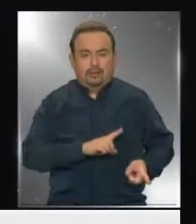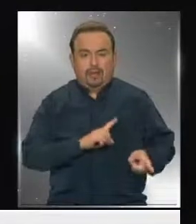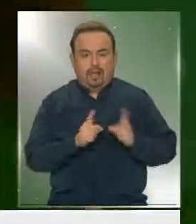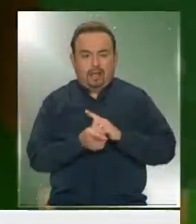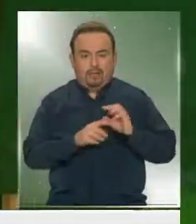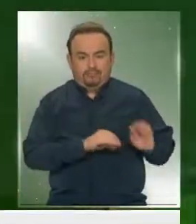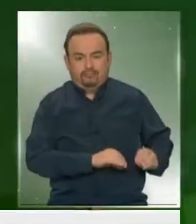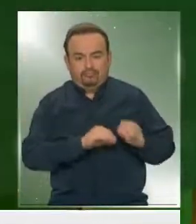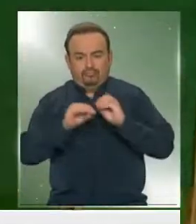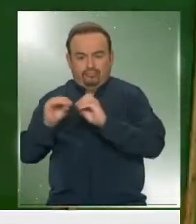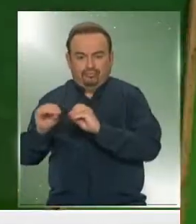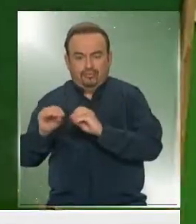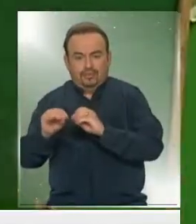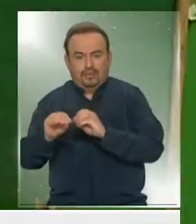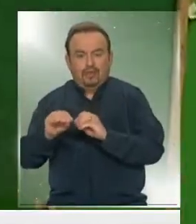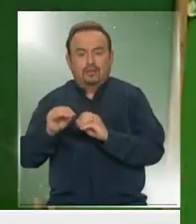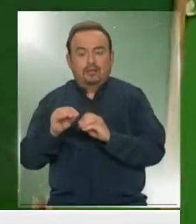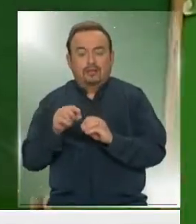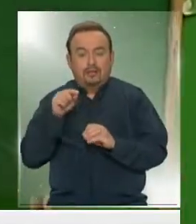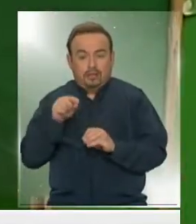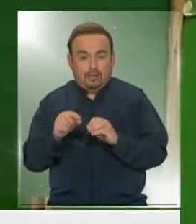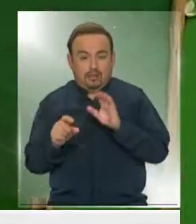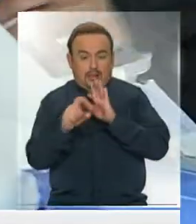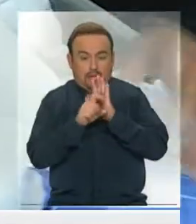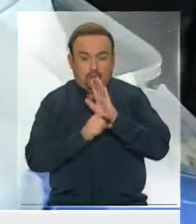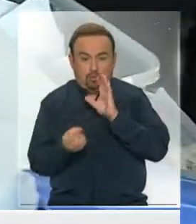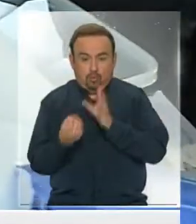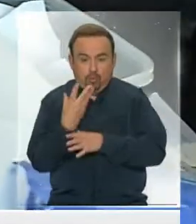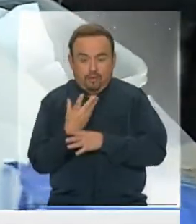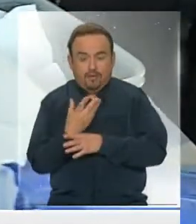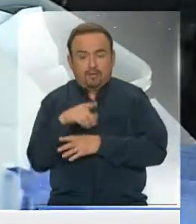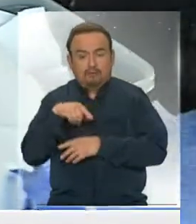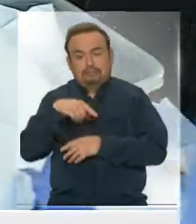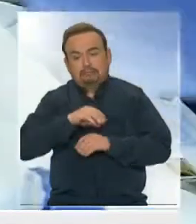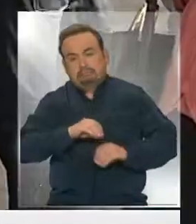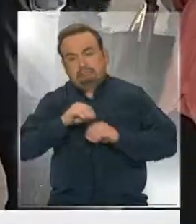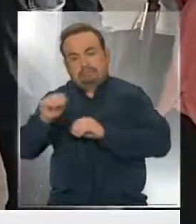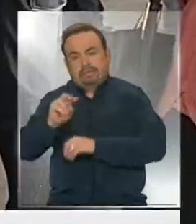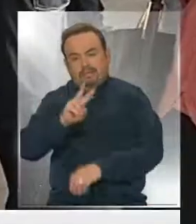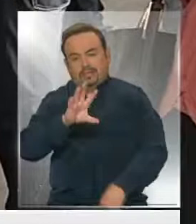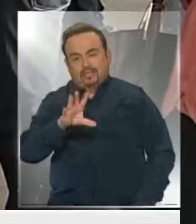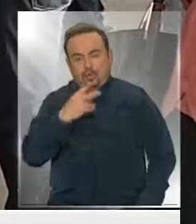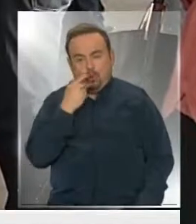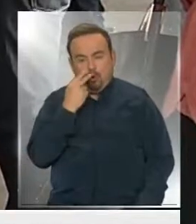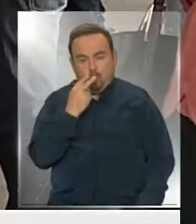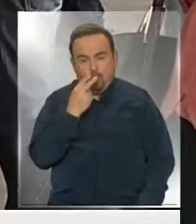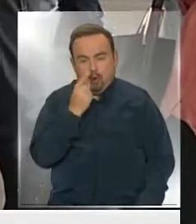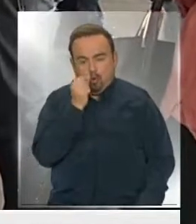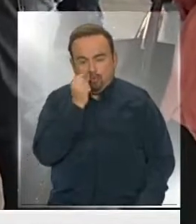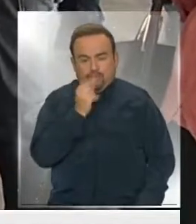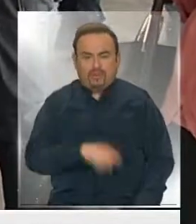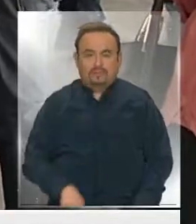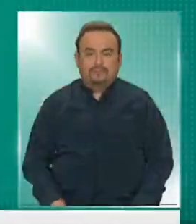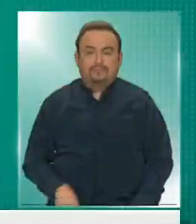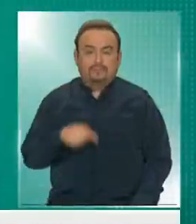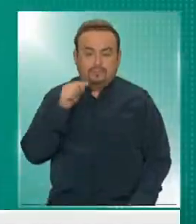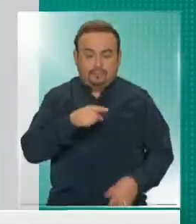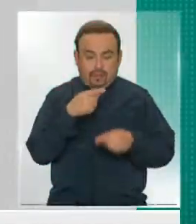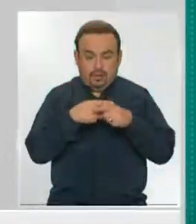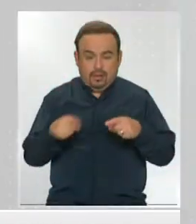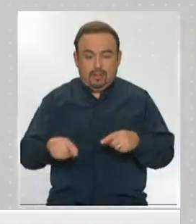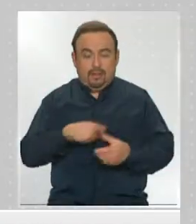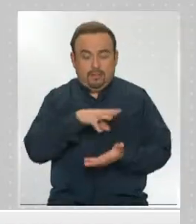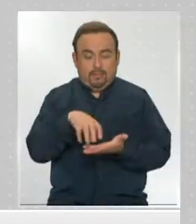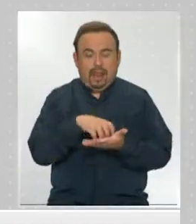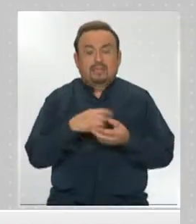Ahora el plebiscito sobre una nueva constitución se espera para el 25 de octubre. Esta semana la encuesta